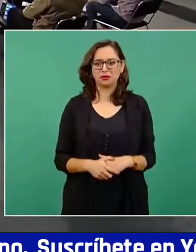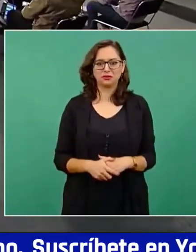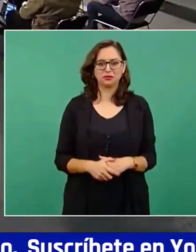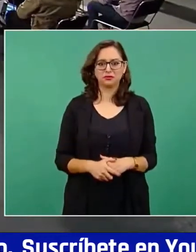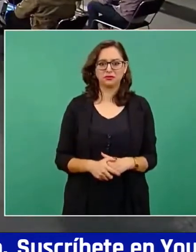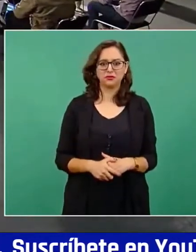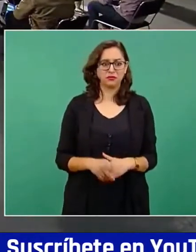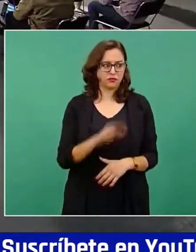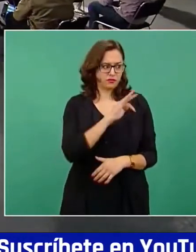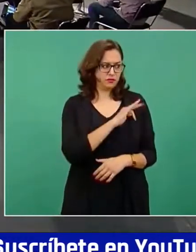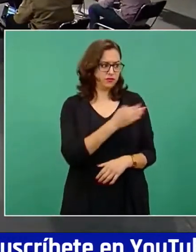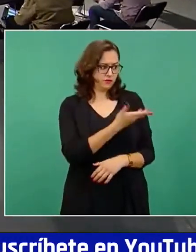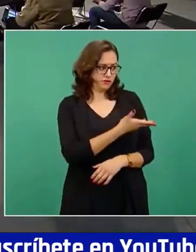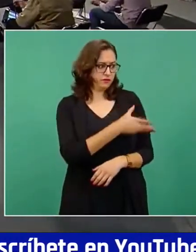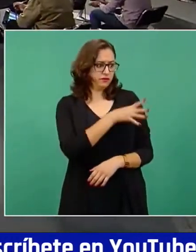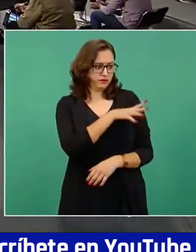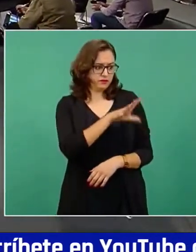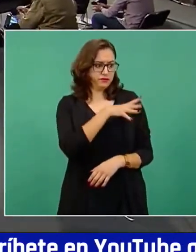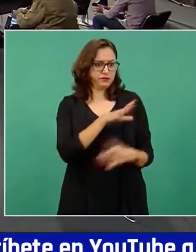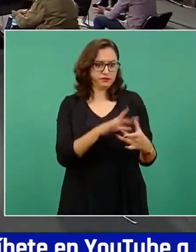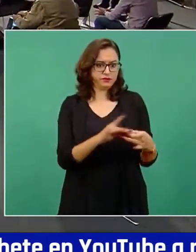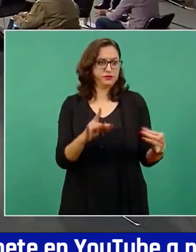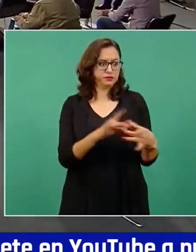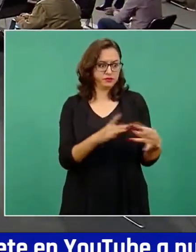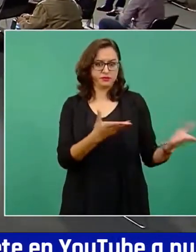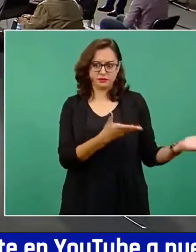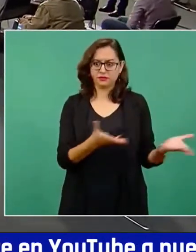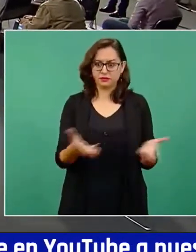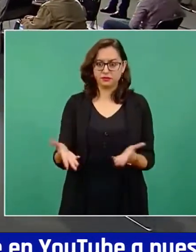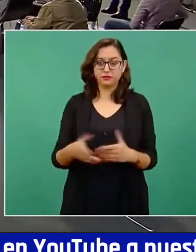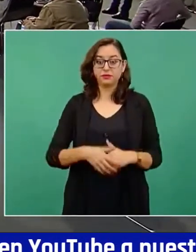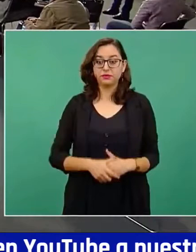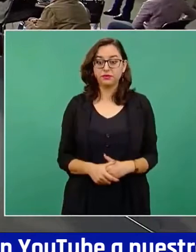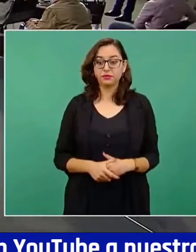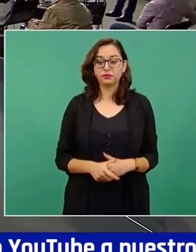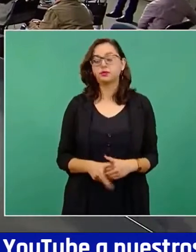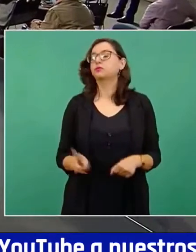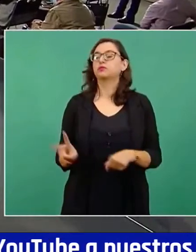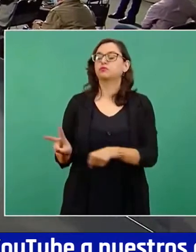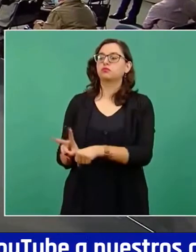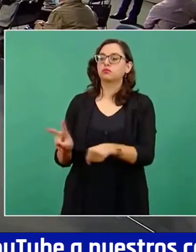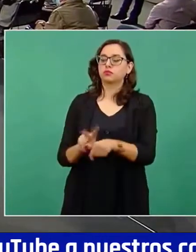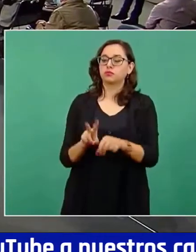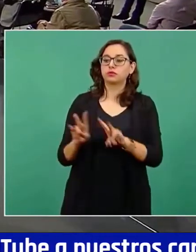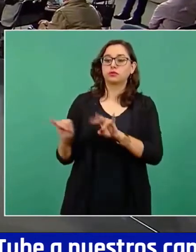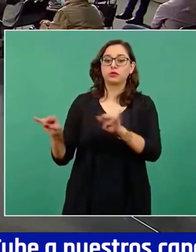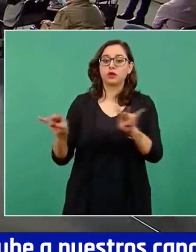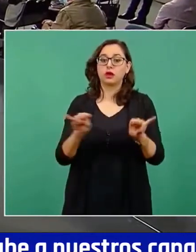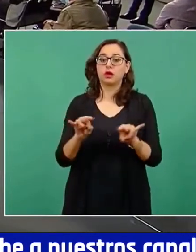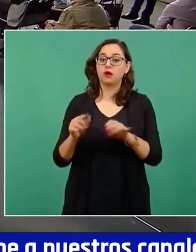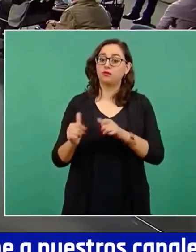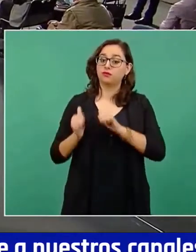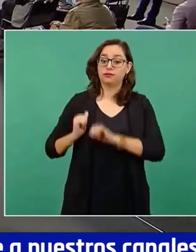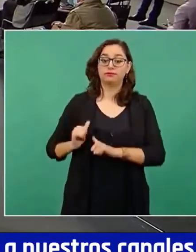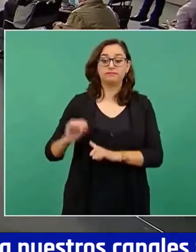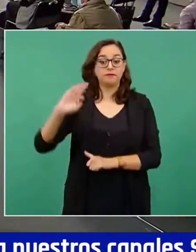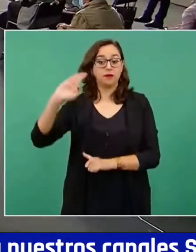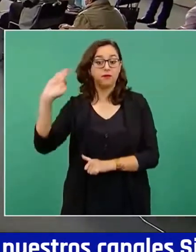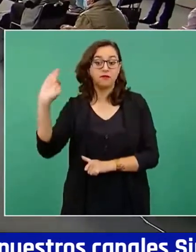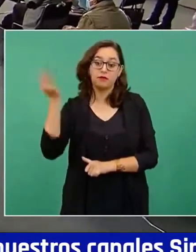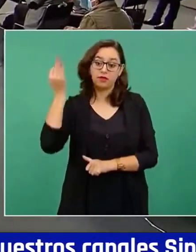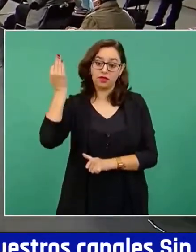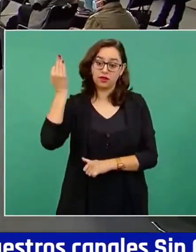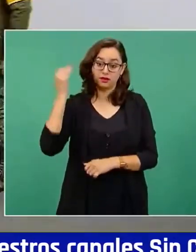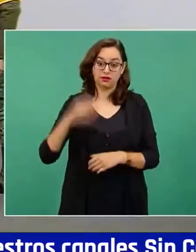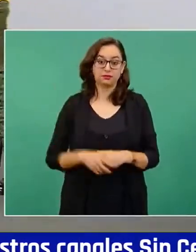humanos. Y estamos pendientes para que no se cometan violaciones. de